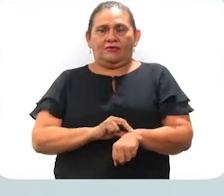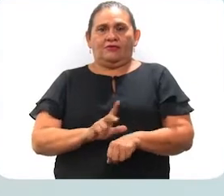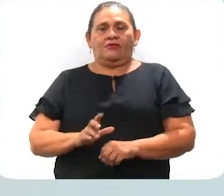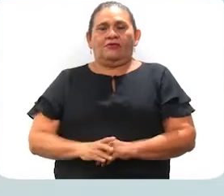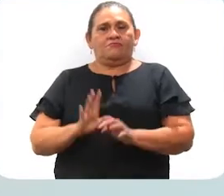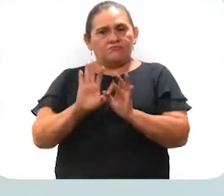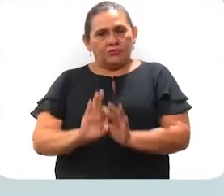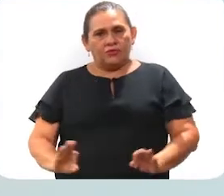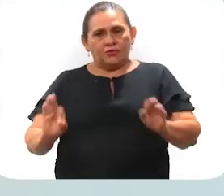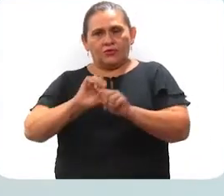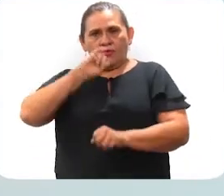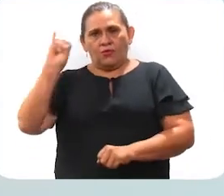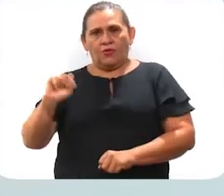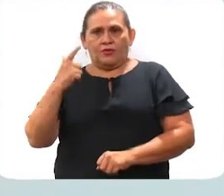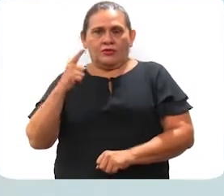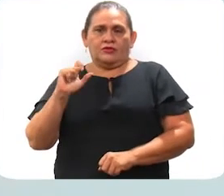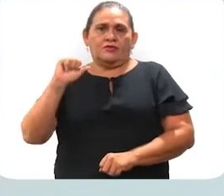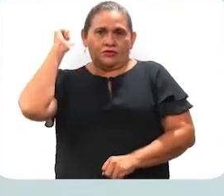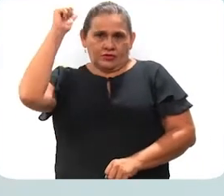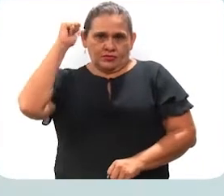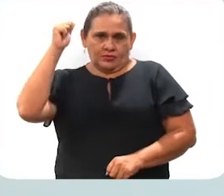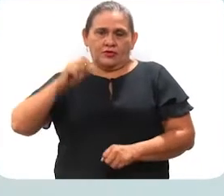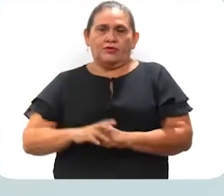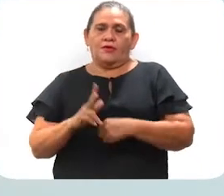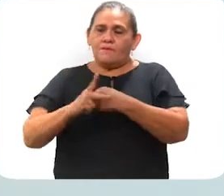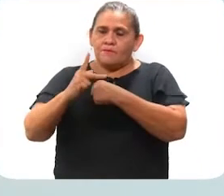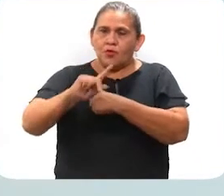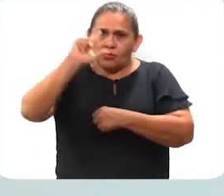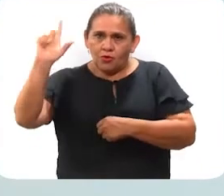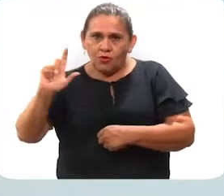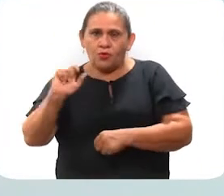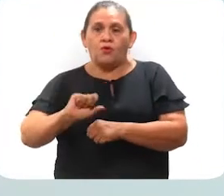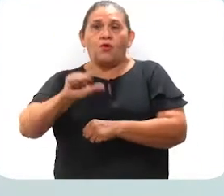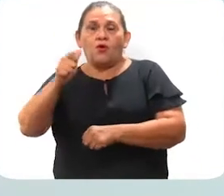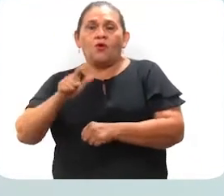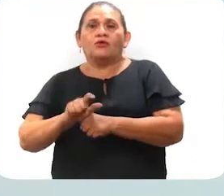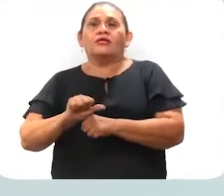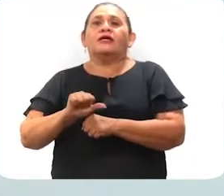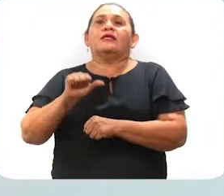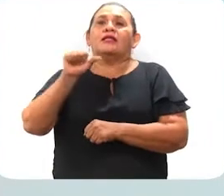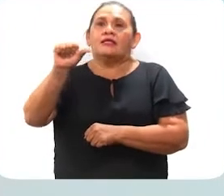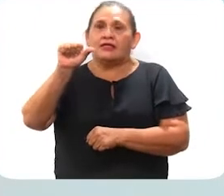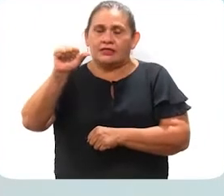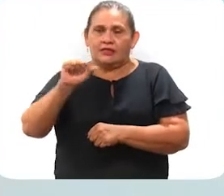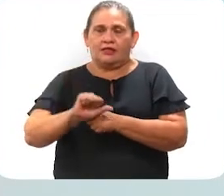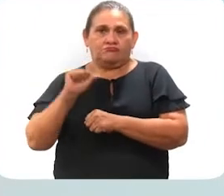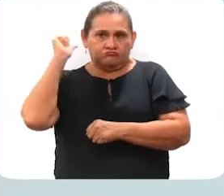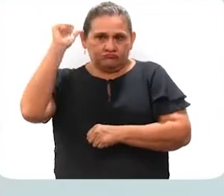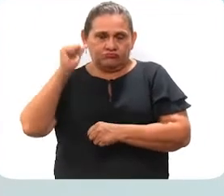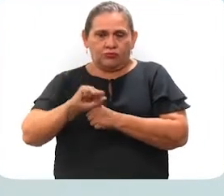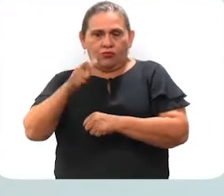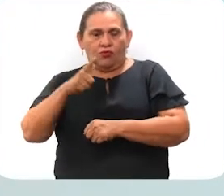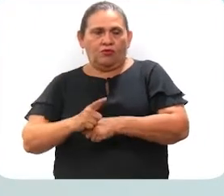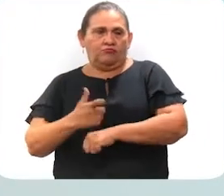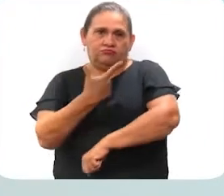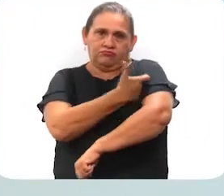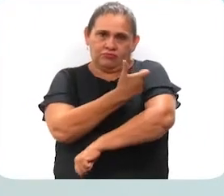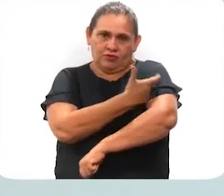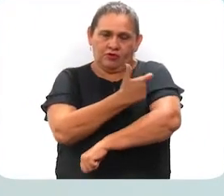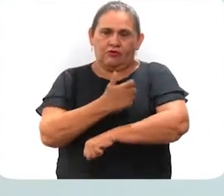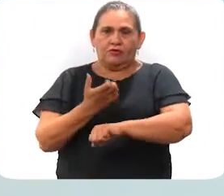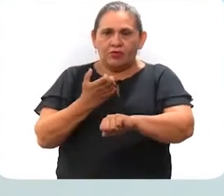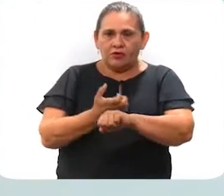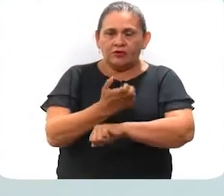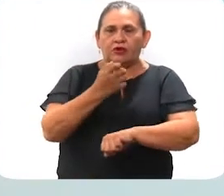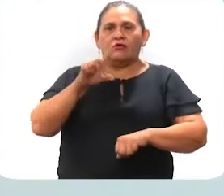parte médico de este jueves 7 de abril. A partir del próximo lunes 11 y hasta el 16 de abril iniciará una nueva fase de vacunación en el